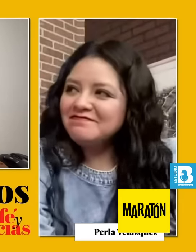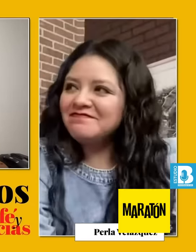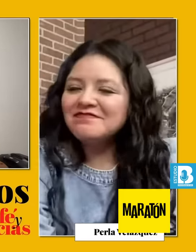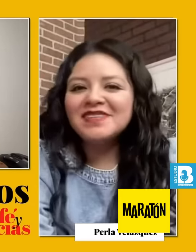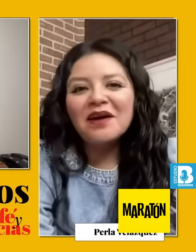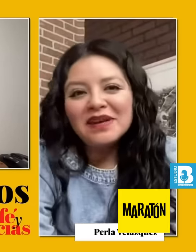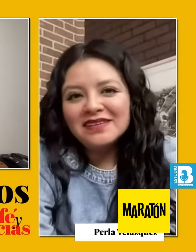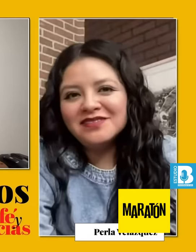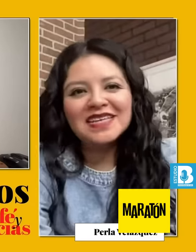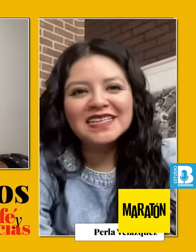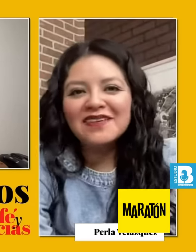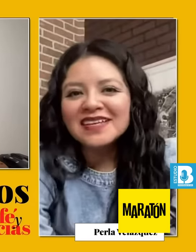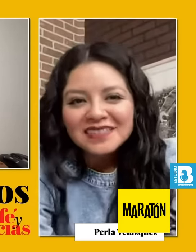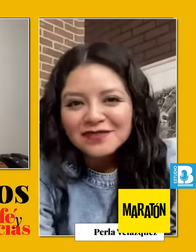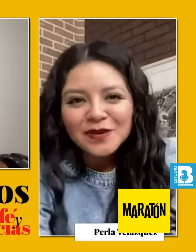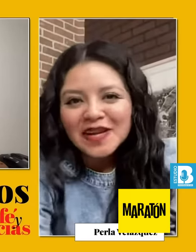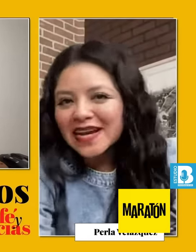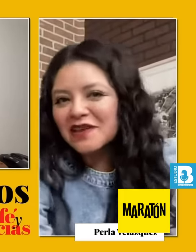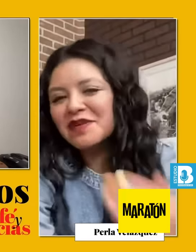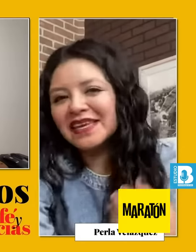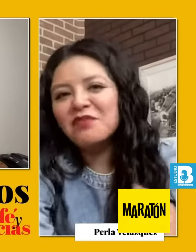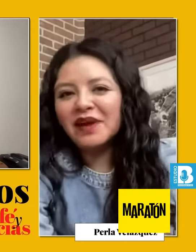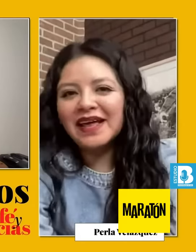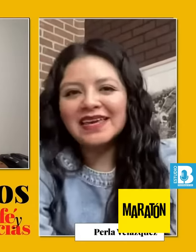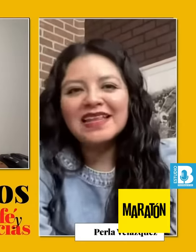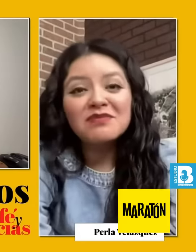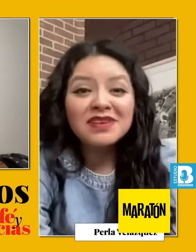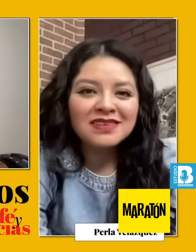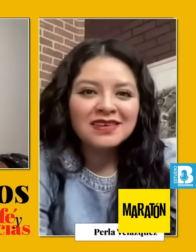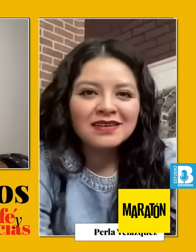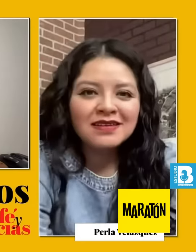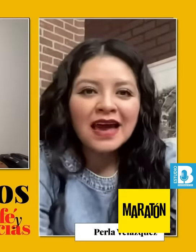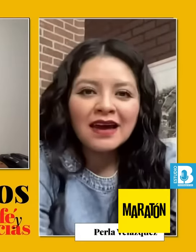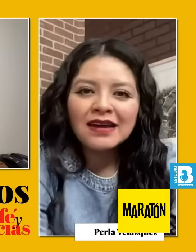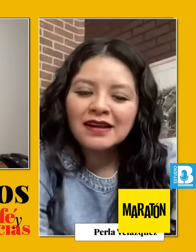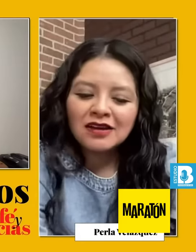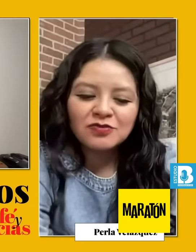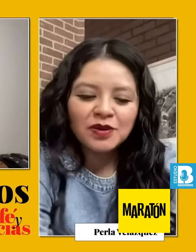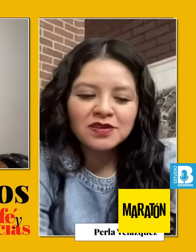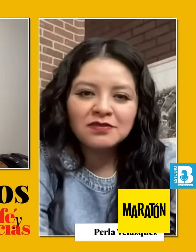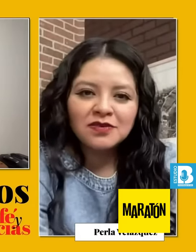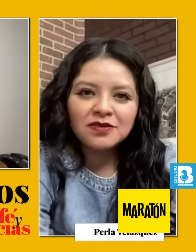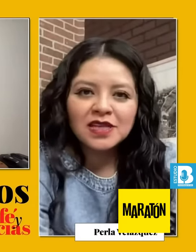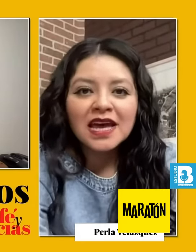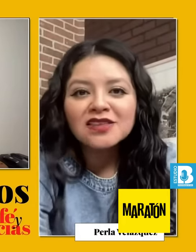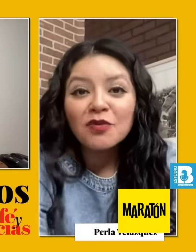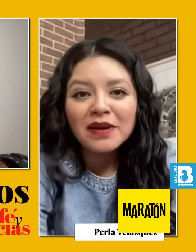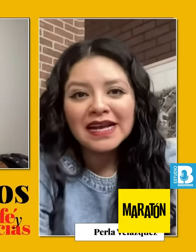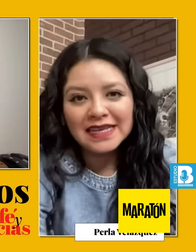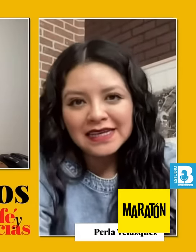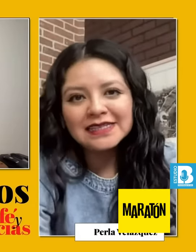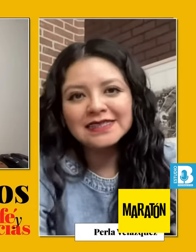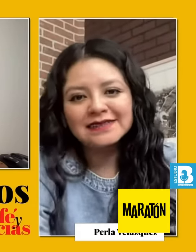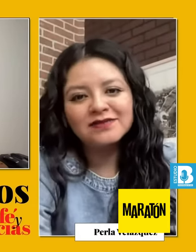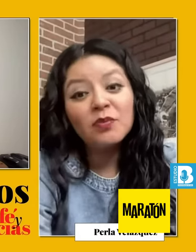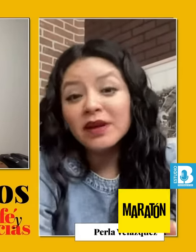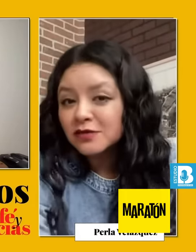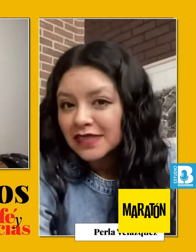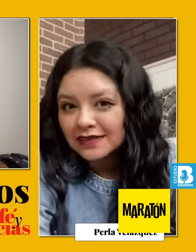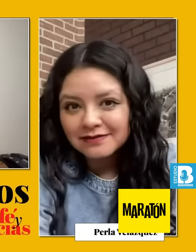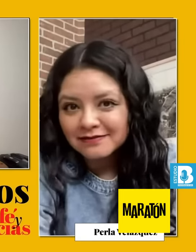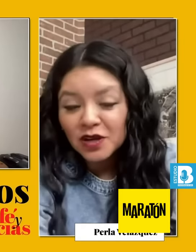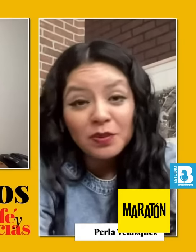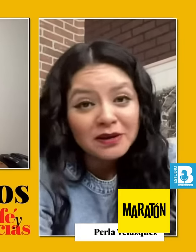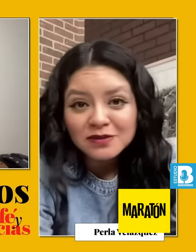logramos Ya ven o sea estaban haciendo toda una campaña para quitarme si ya en los próximos días no me ven aquí no